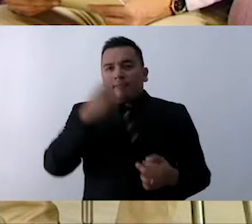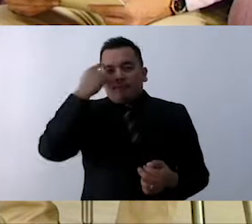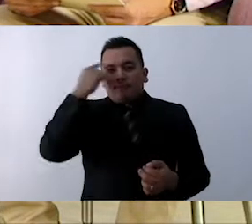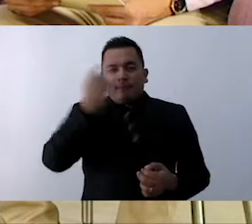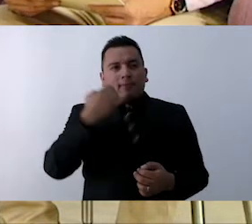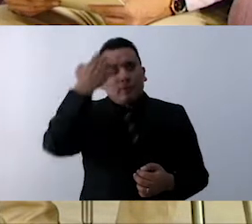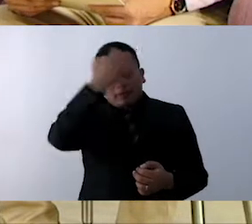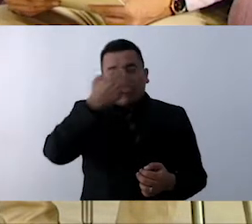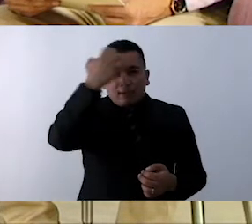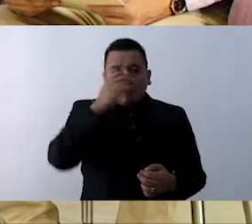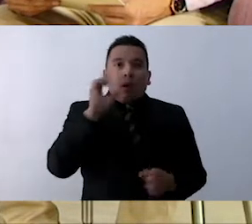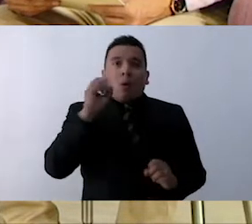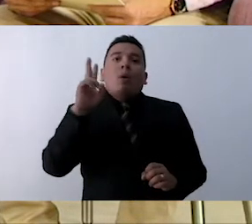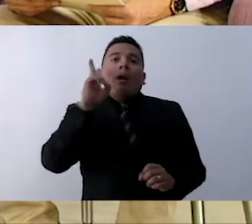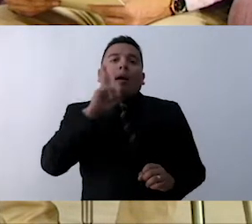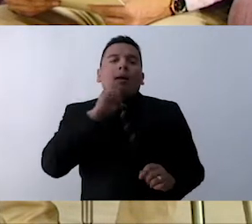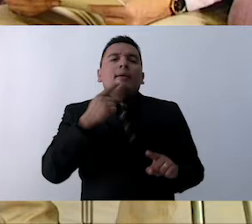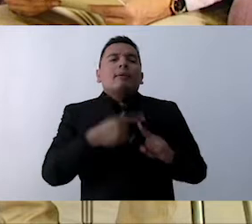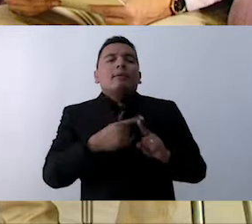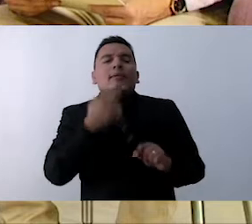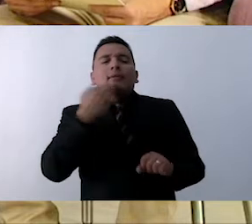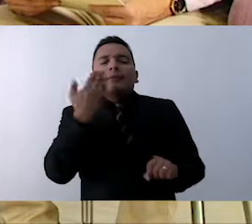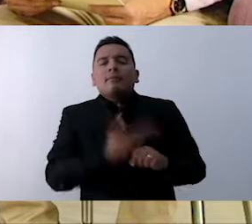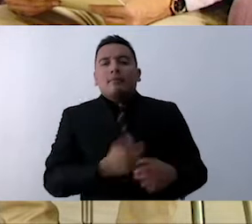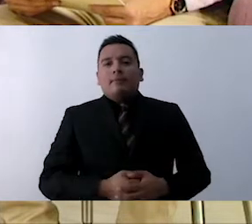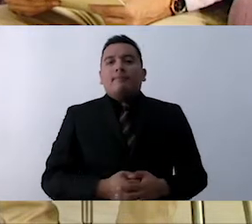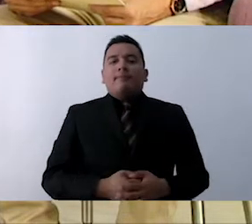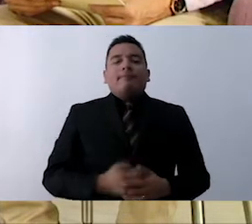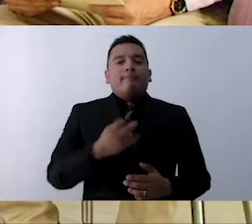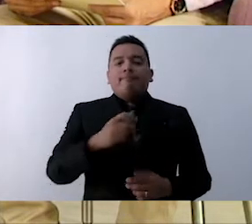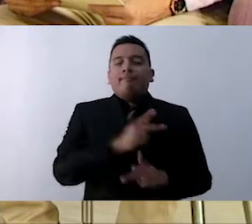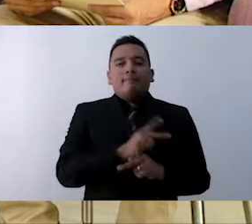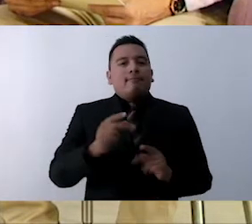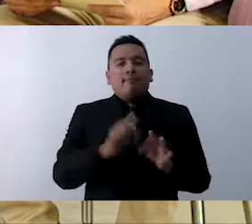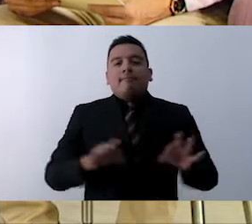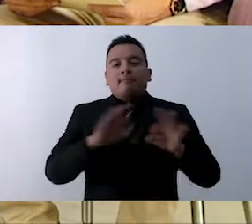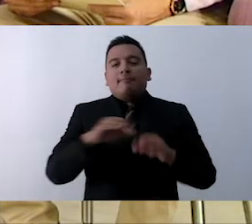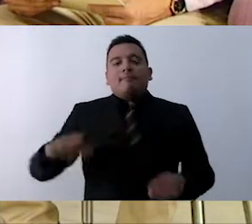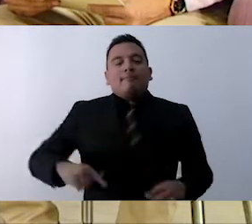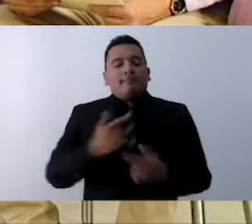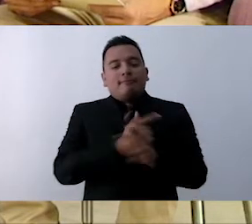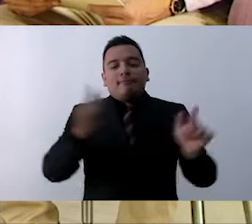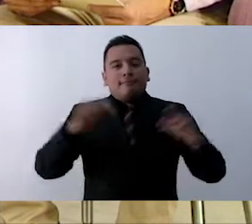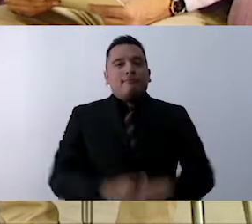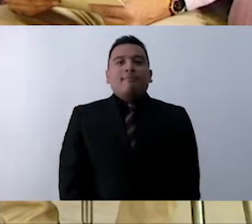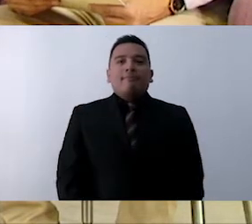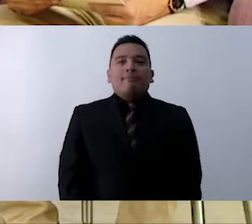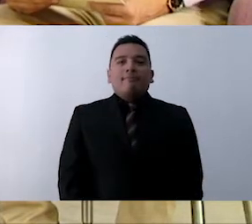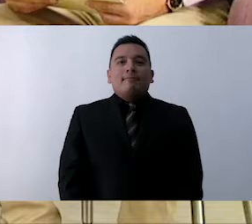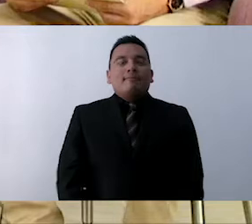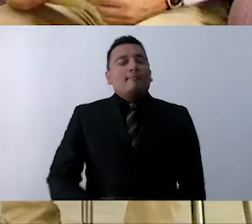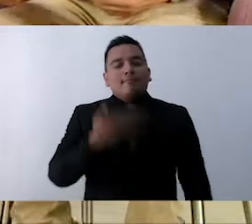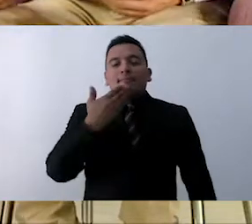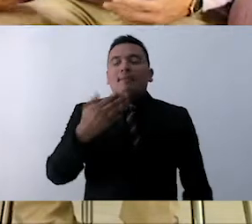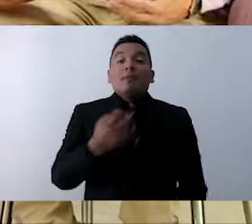responsabilidad de todas y todos las carreras de vincularnos con los derechos y con la democracia, sin duda.